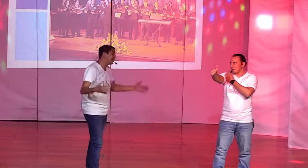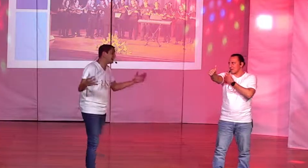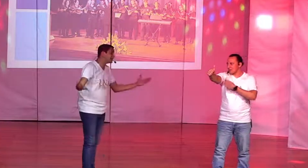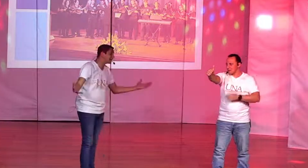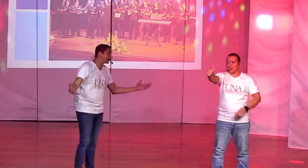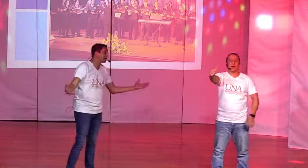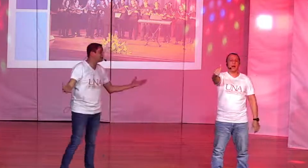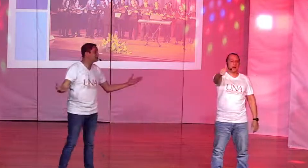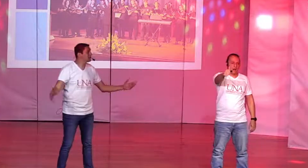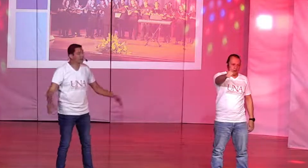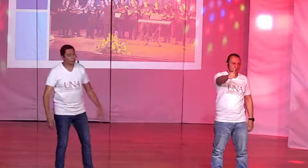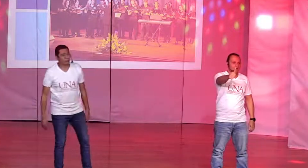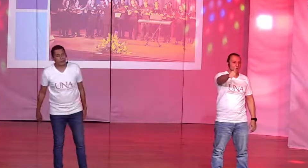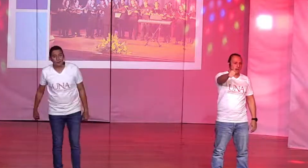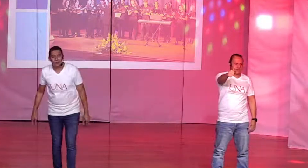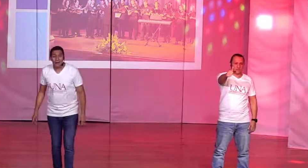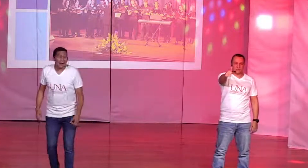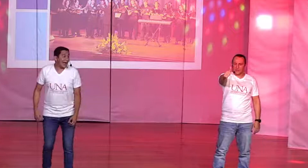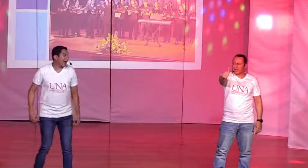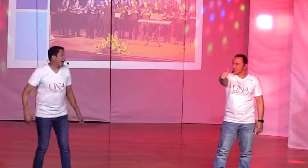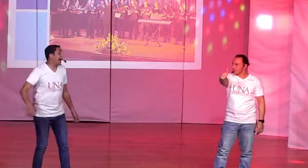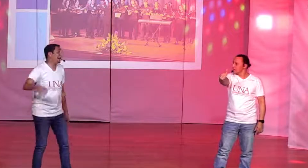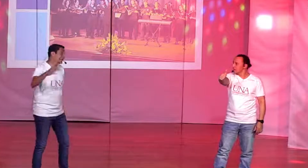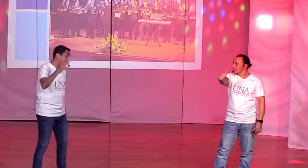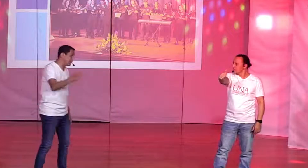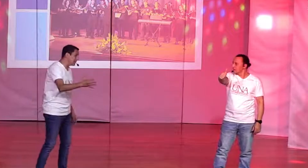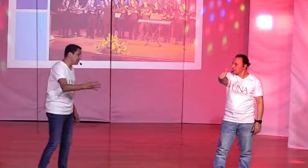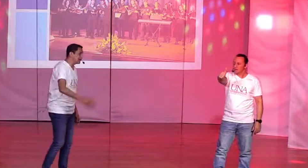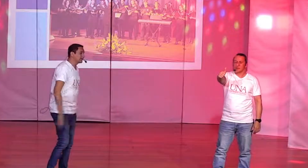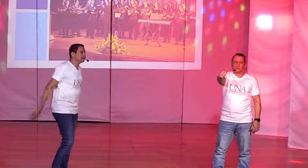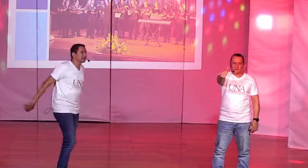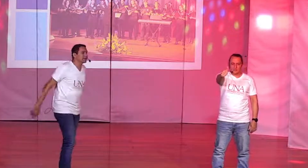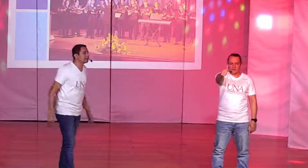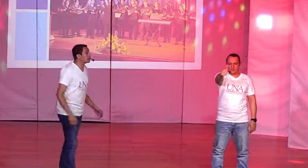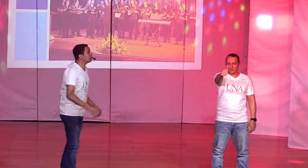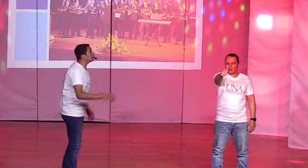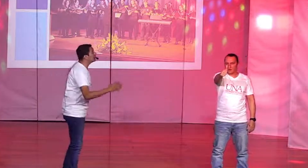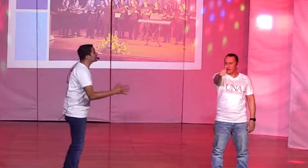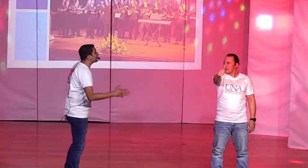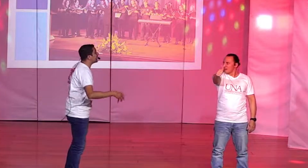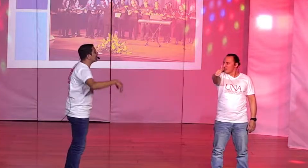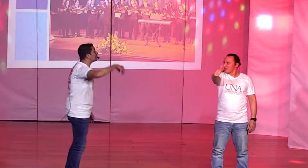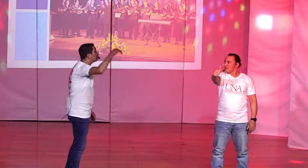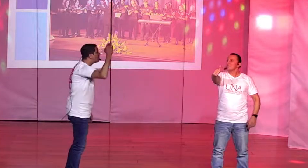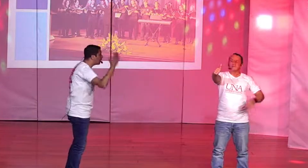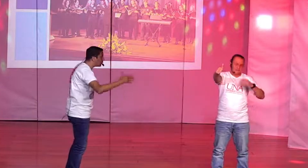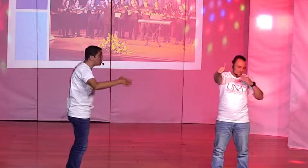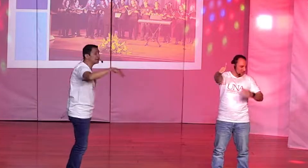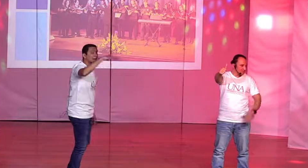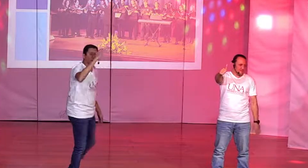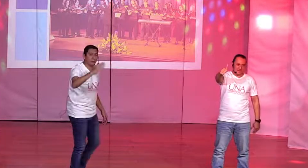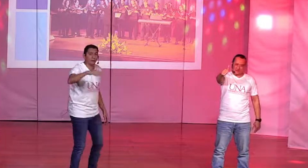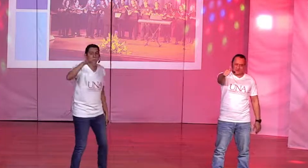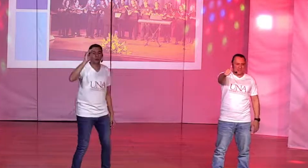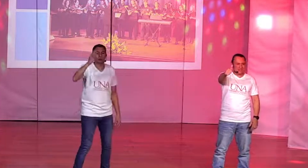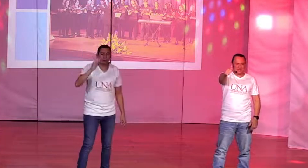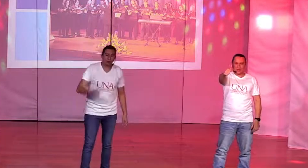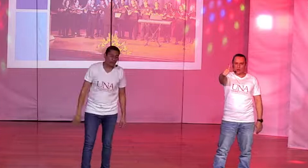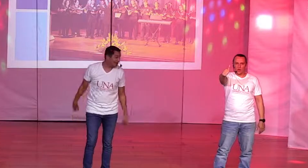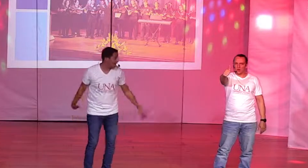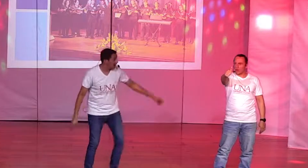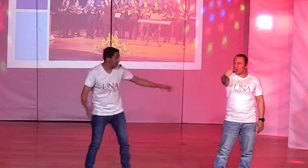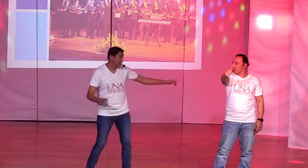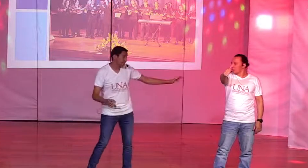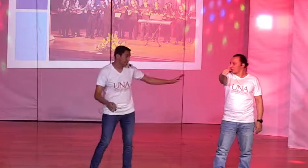por primera vez a la Universidad Nacional. A esta familia, sí. A esta familia. Que se comprometan a dar lo mejor de lo mejor de lo